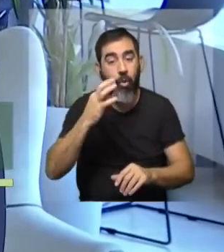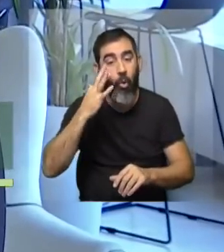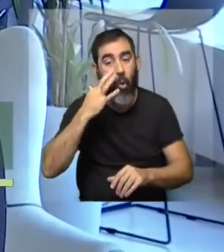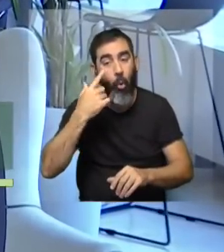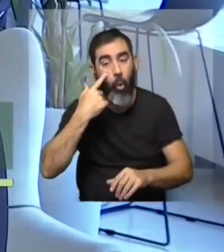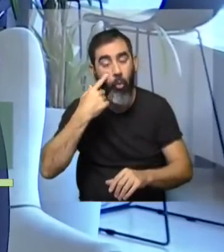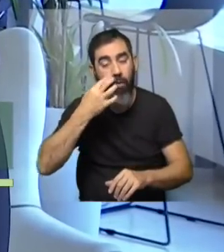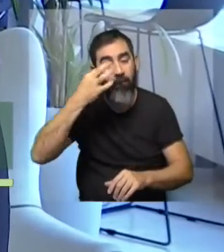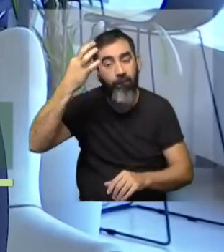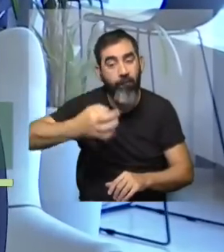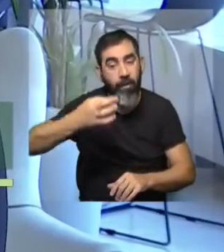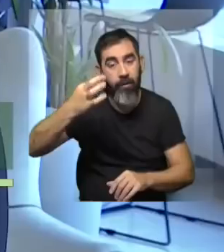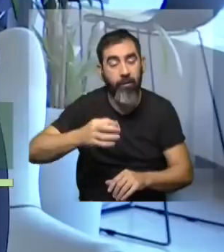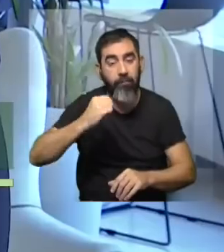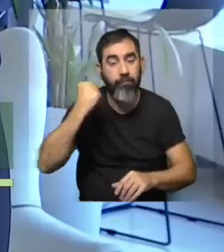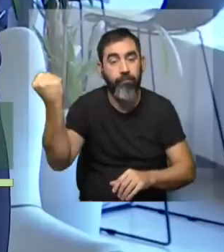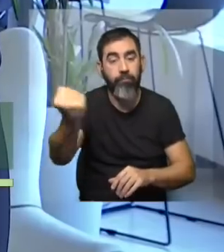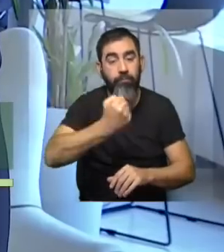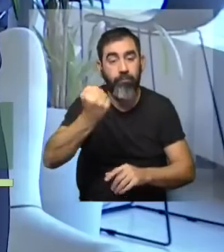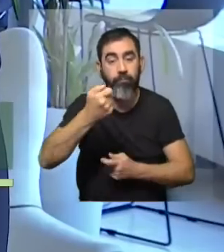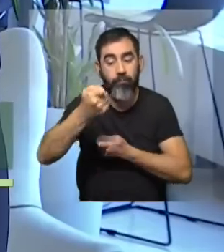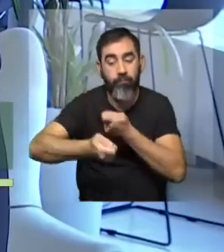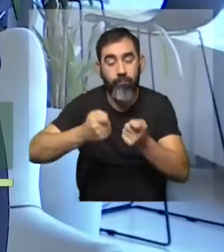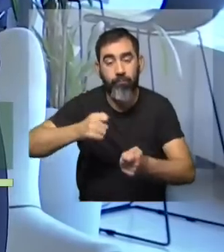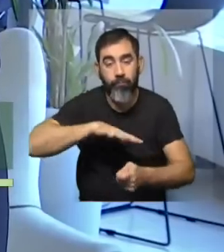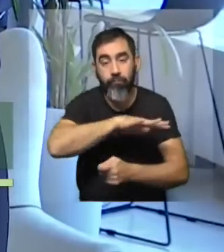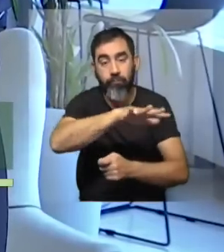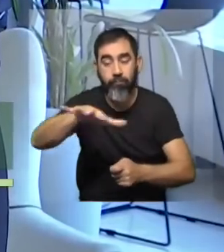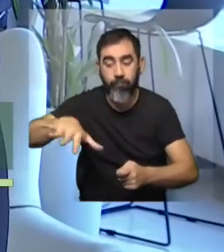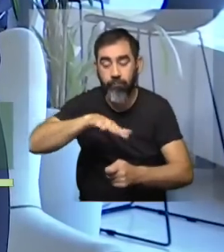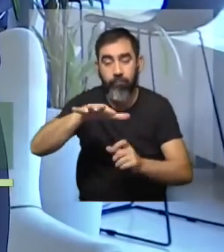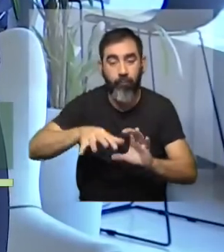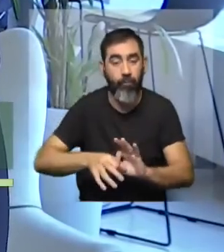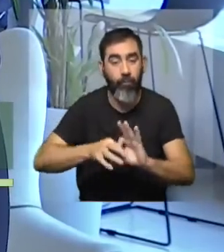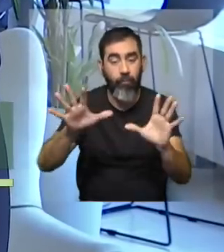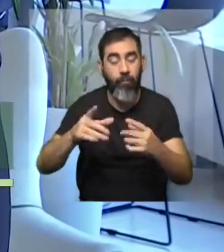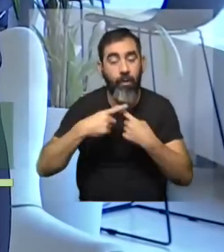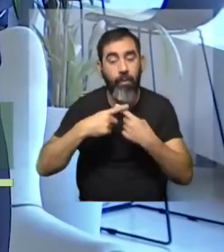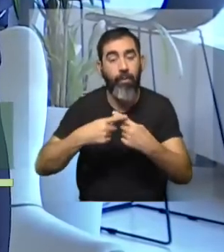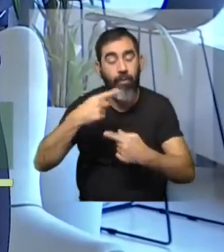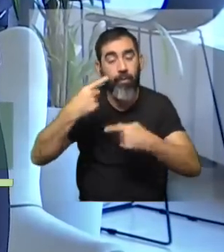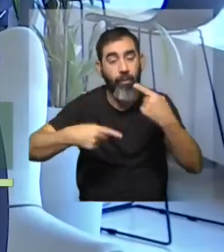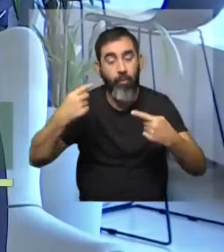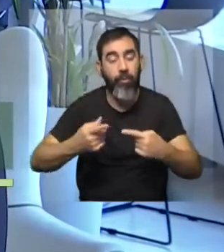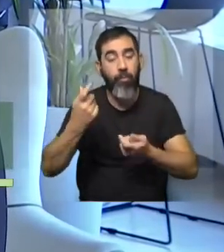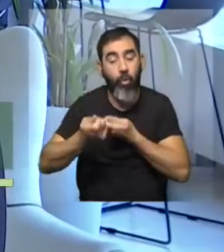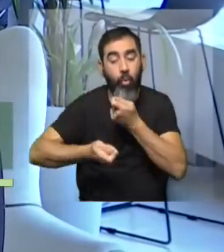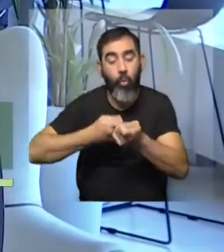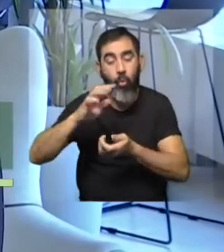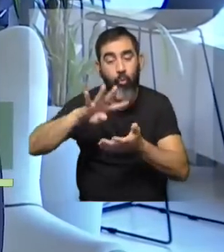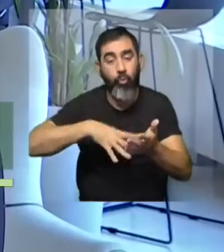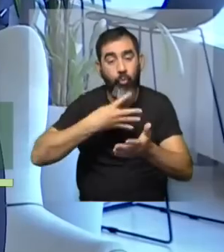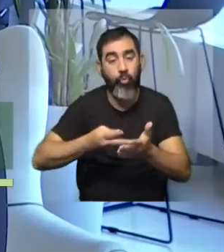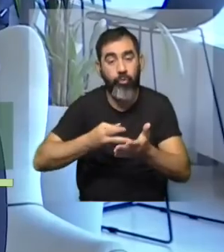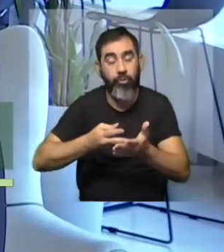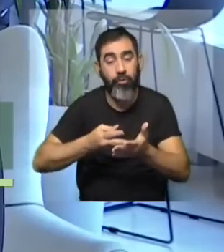ha sido un camino central para la construcción de una sociedad democrática que debate en la diversidad pero que construye una agenda donde